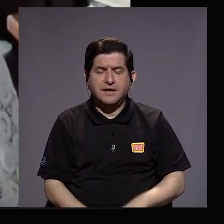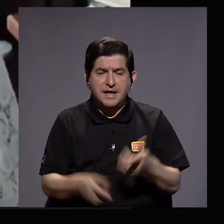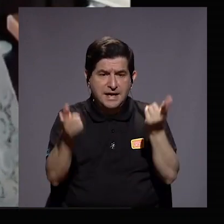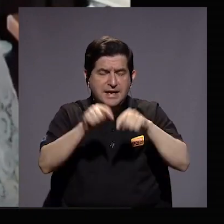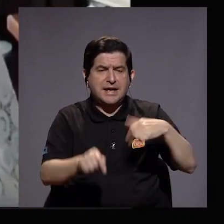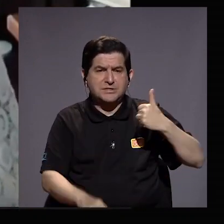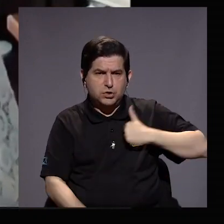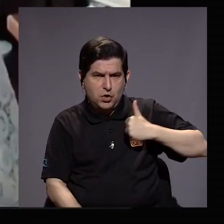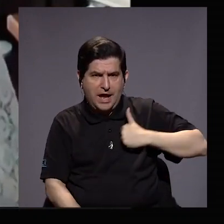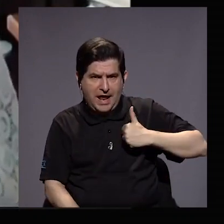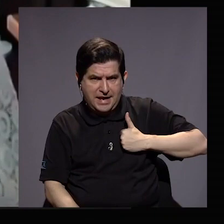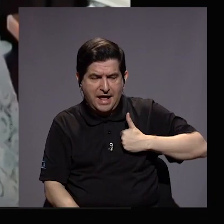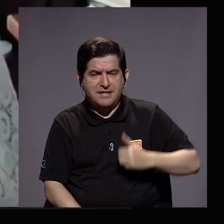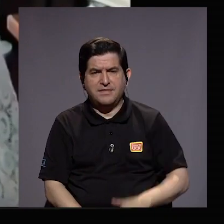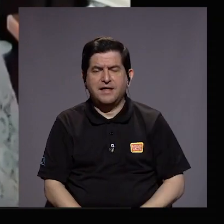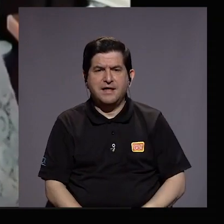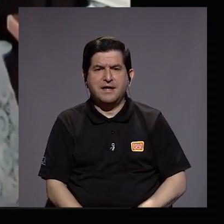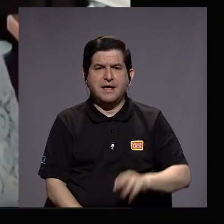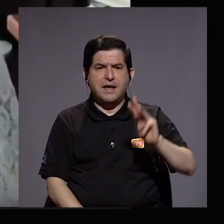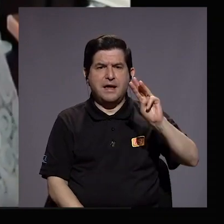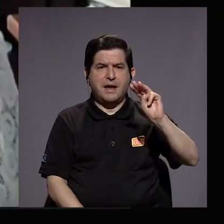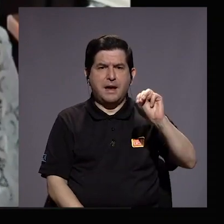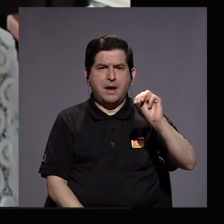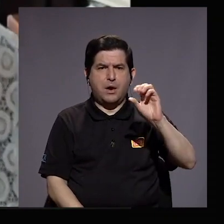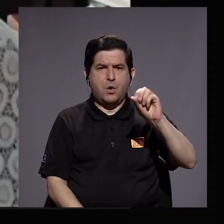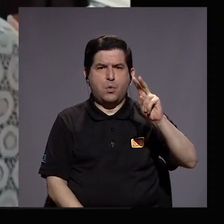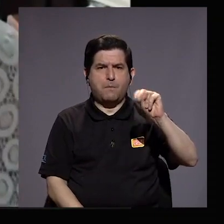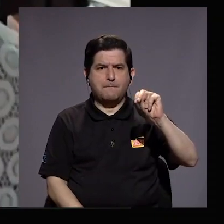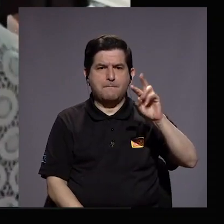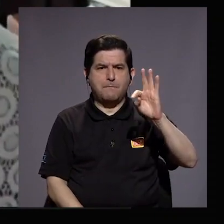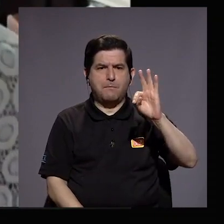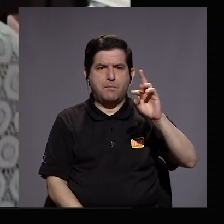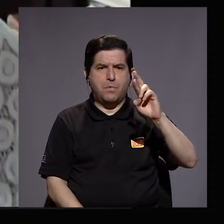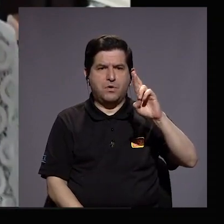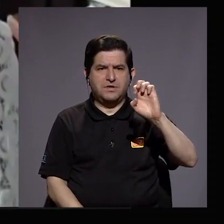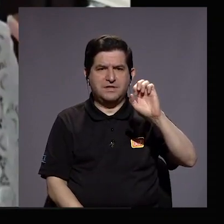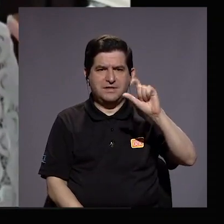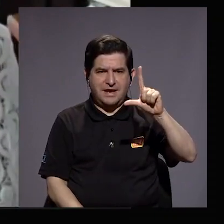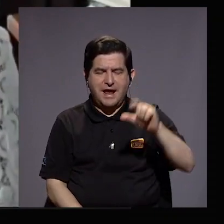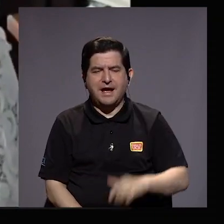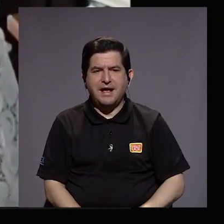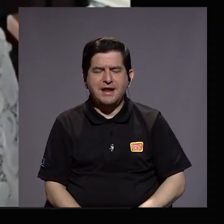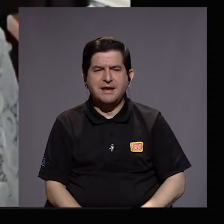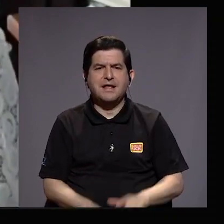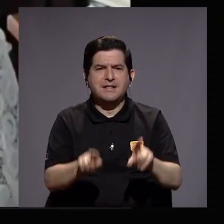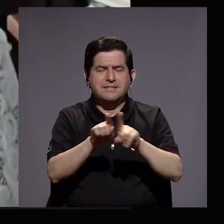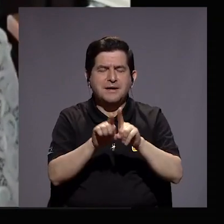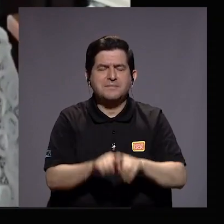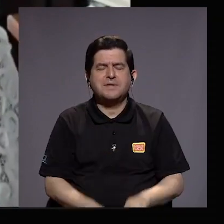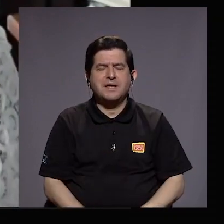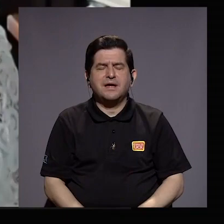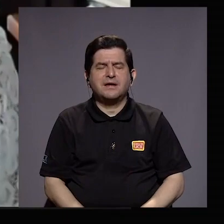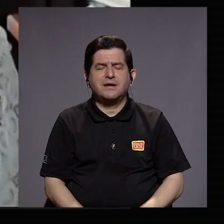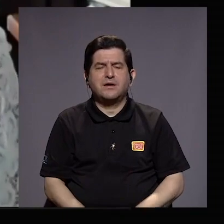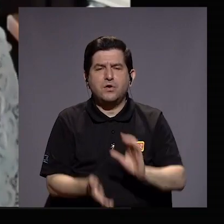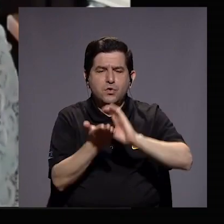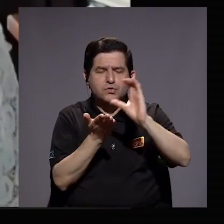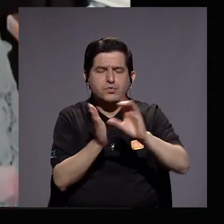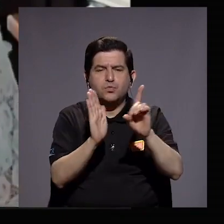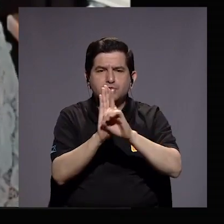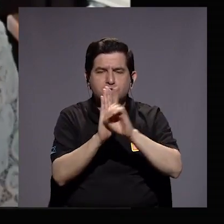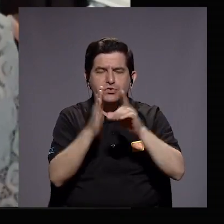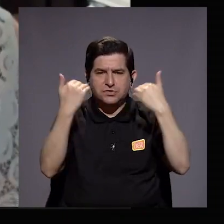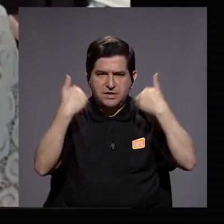en Canadá, en la Universidad de Montreal, y el curso de Derechos Humanos más mi doctorado, pues fueron los